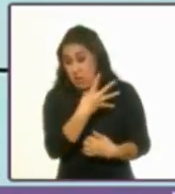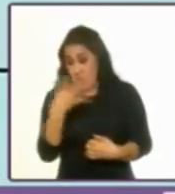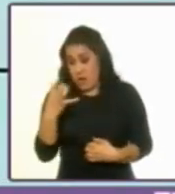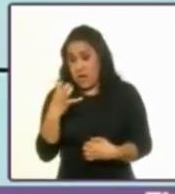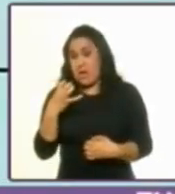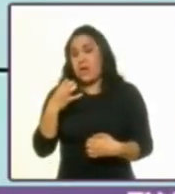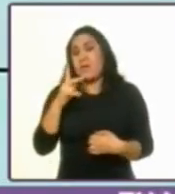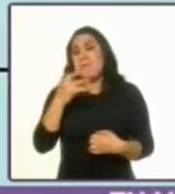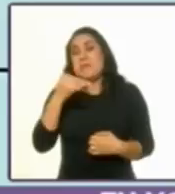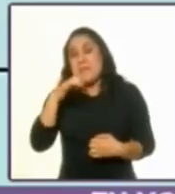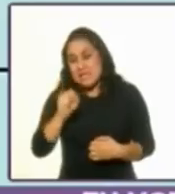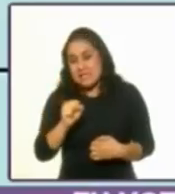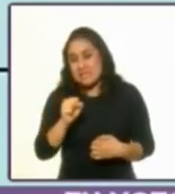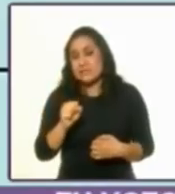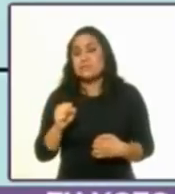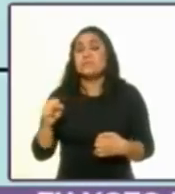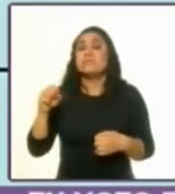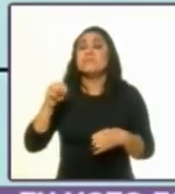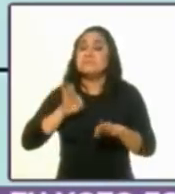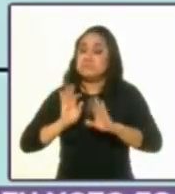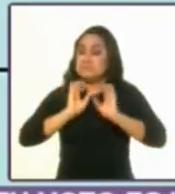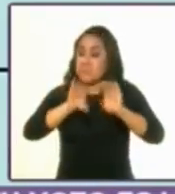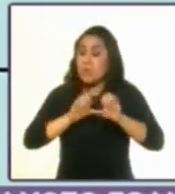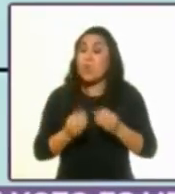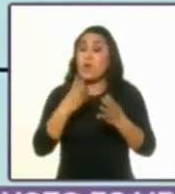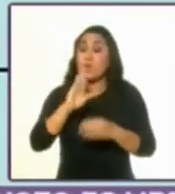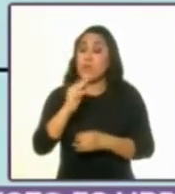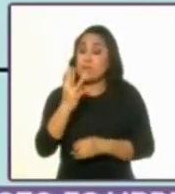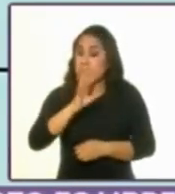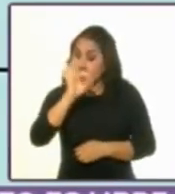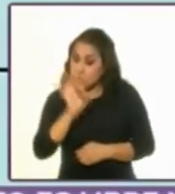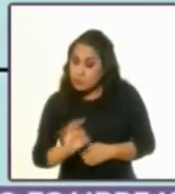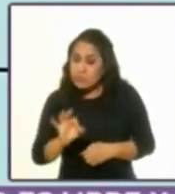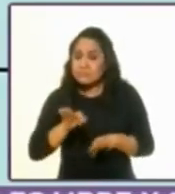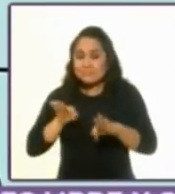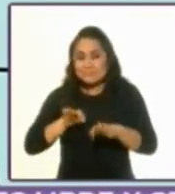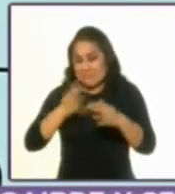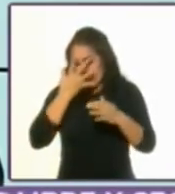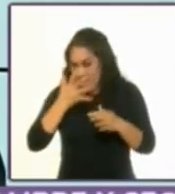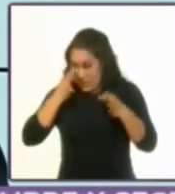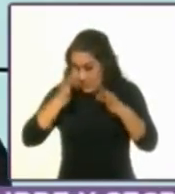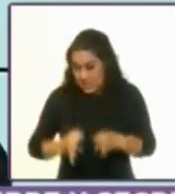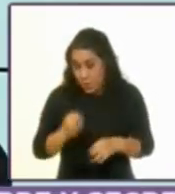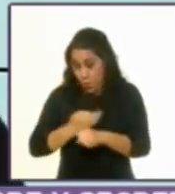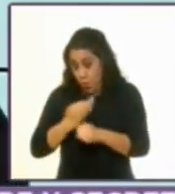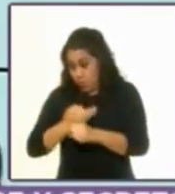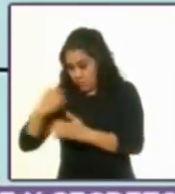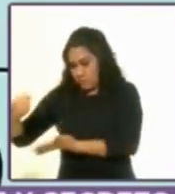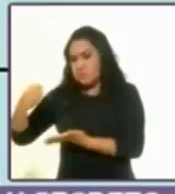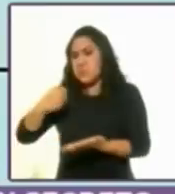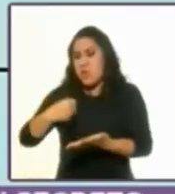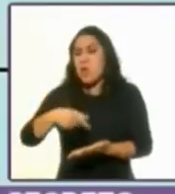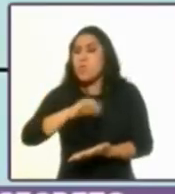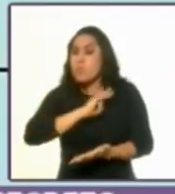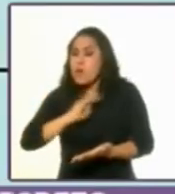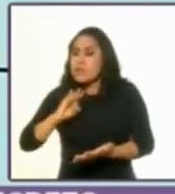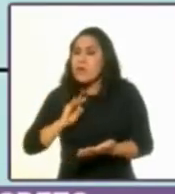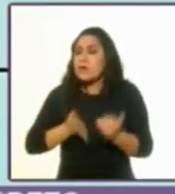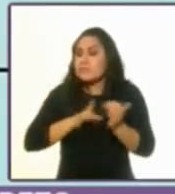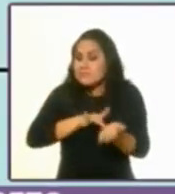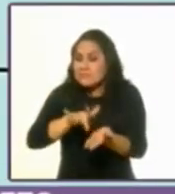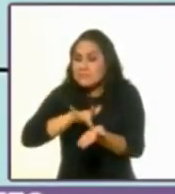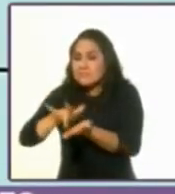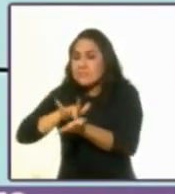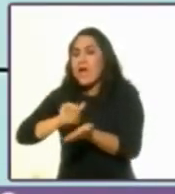dan el empleo a el 93 por ciento del empleo formal este fondo permite desarrollar obra